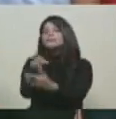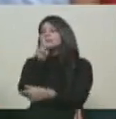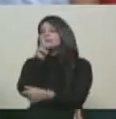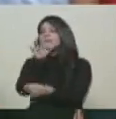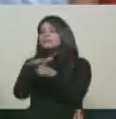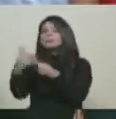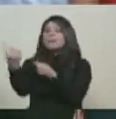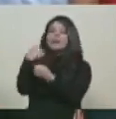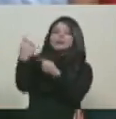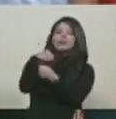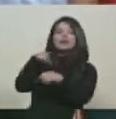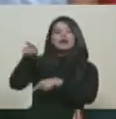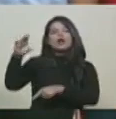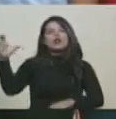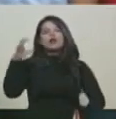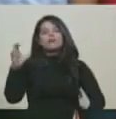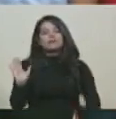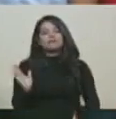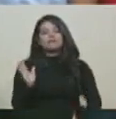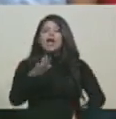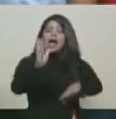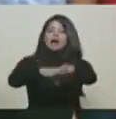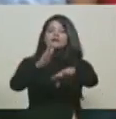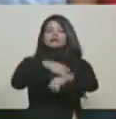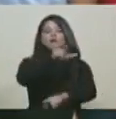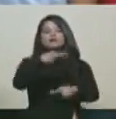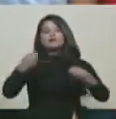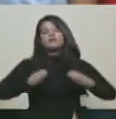tachirense, señora tachirense,